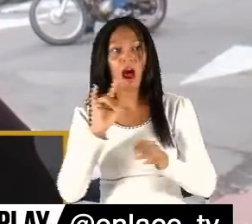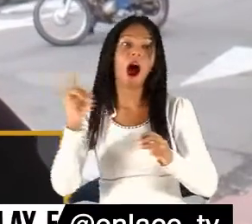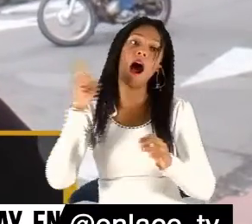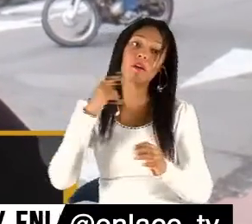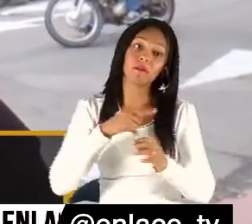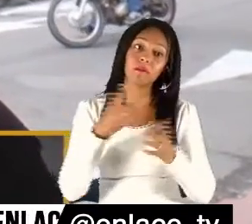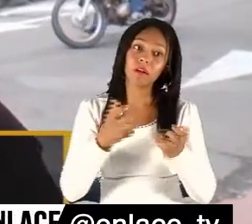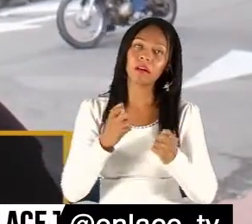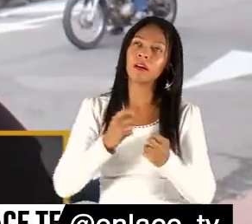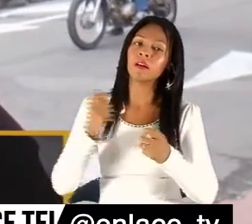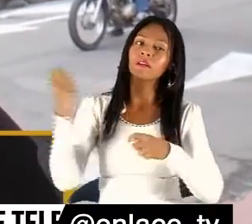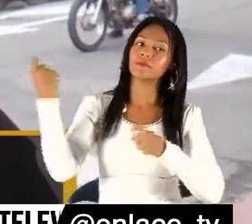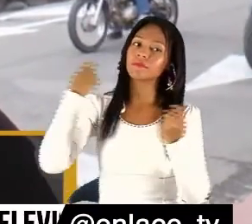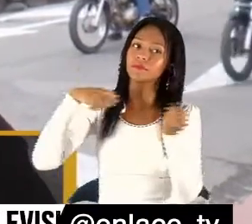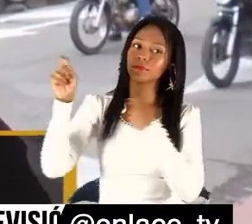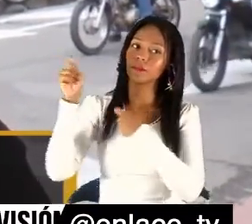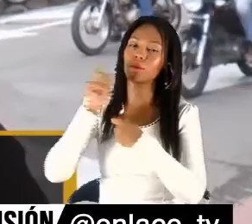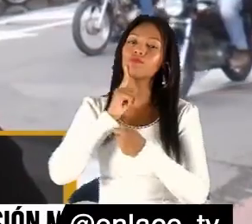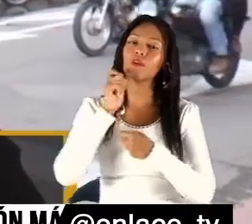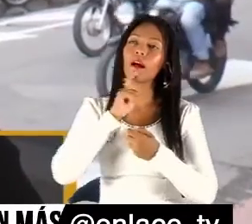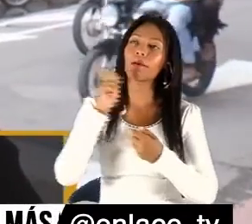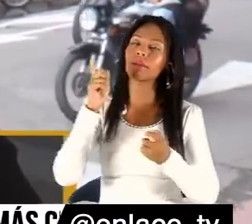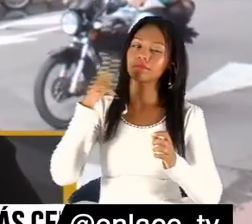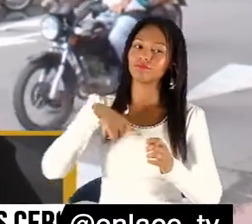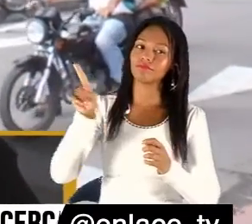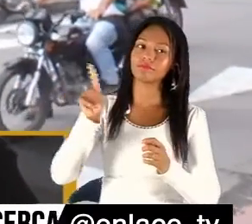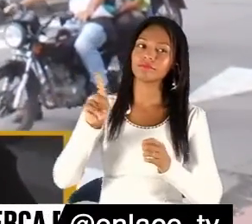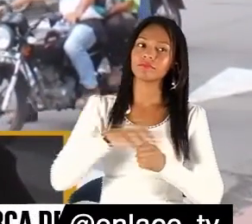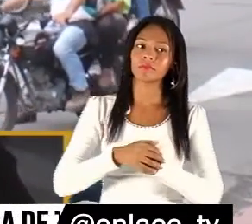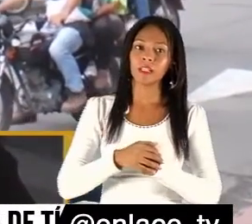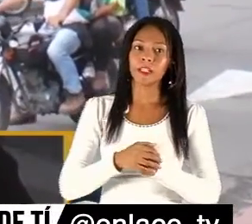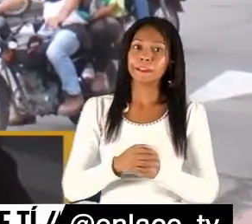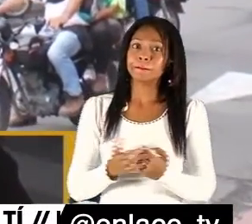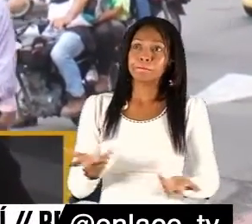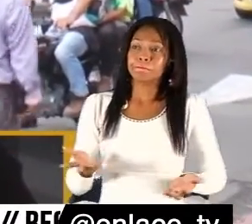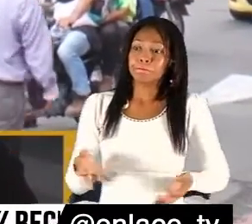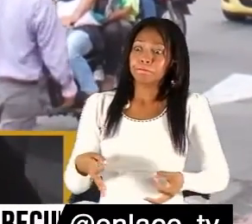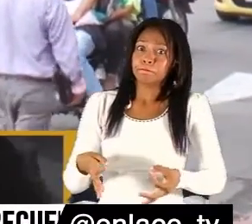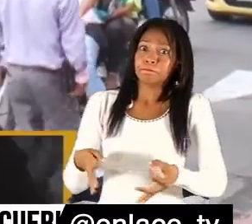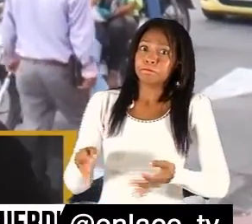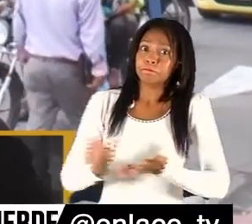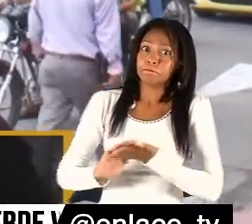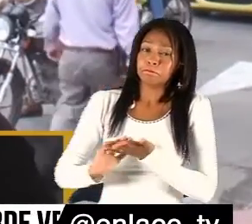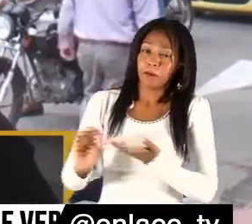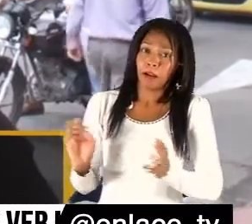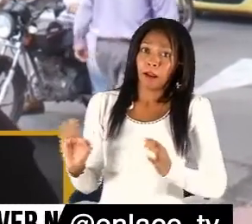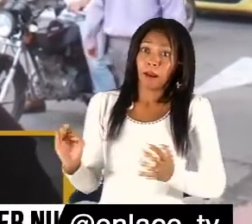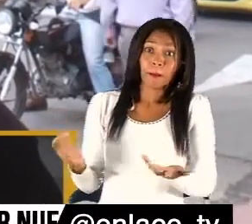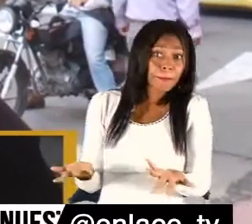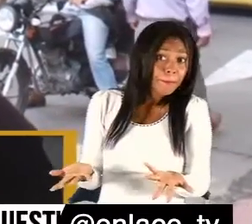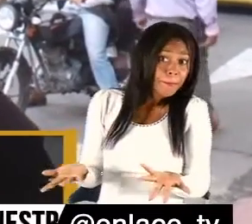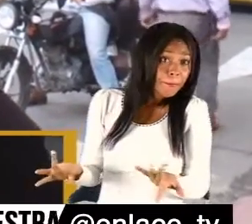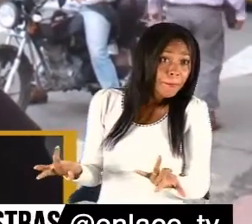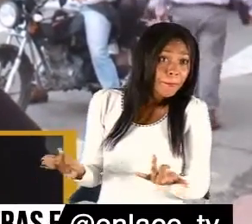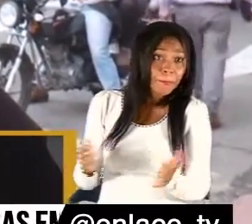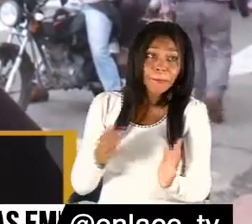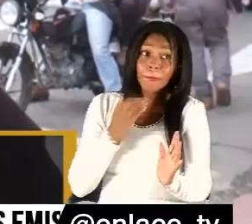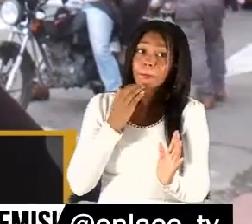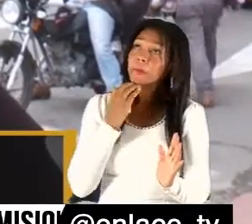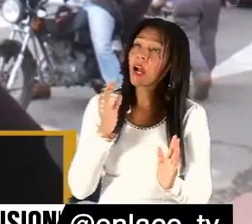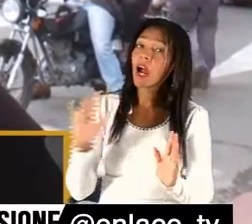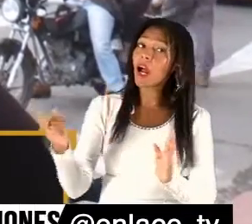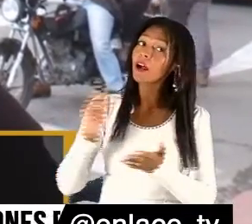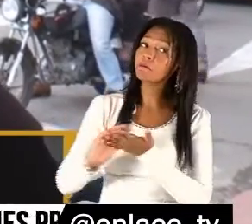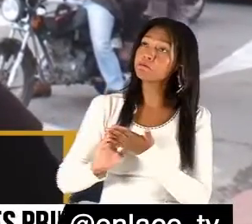lo trasladan para sea para Bucaramanga o para otro lado, pero no hay solución ni nada. Estamos esperando a ver qué solución